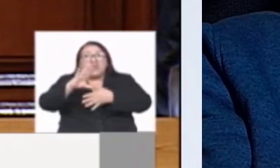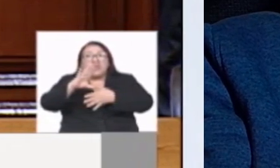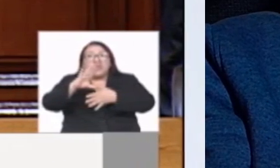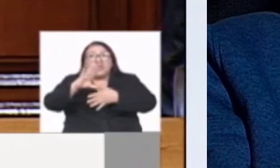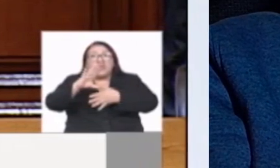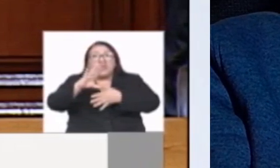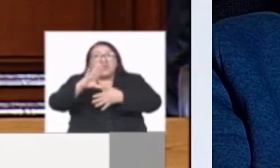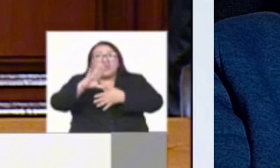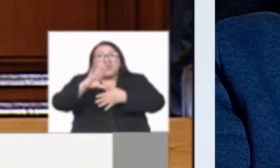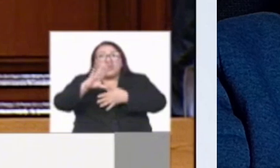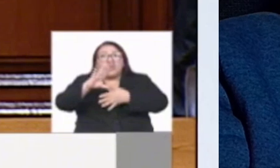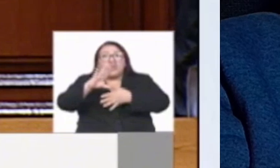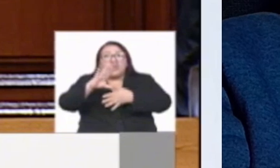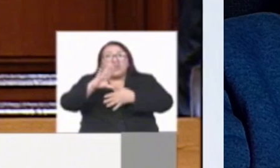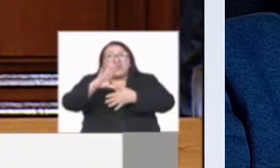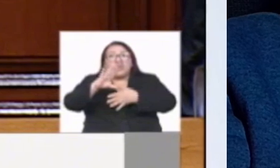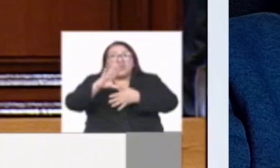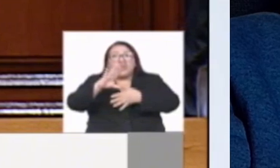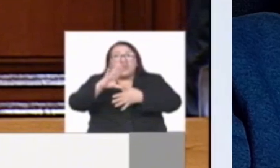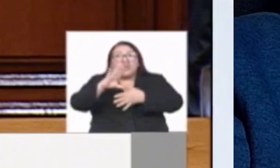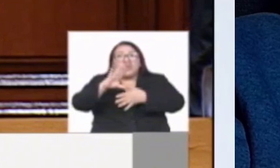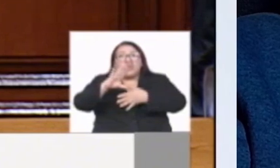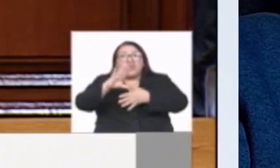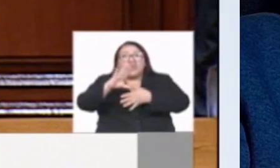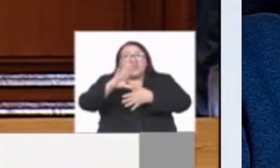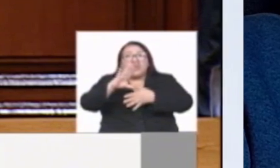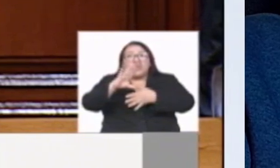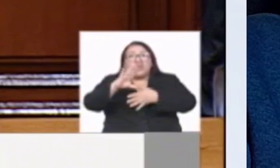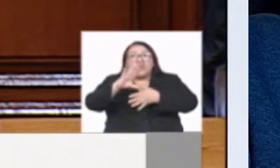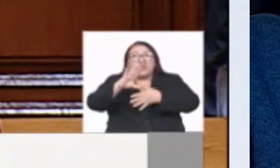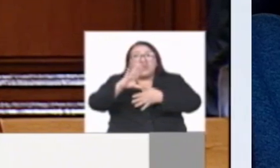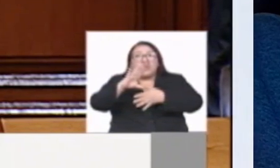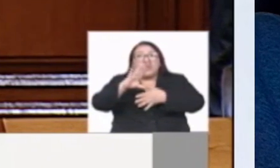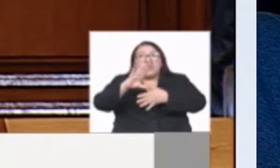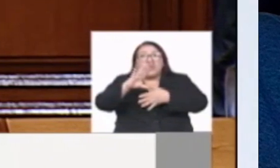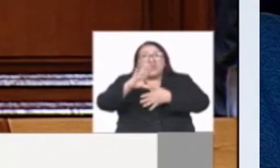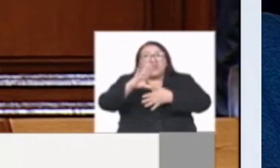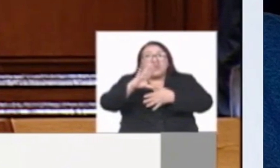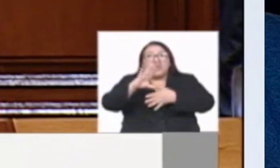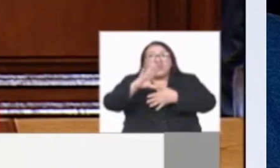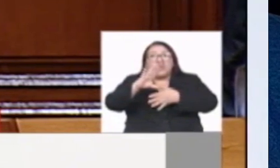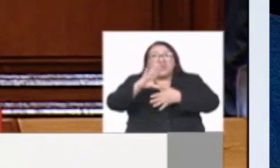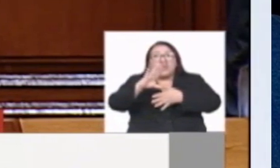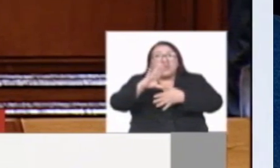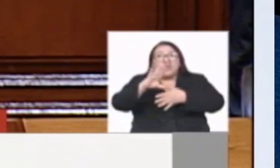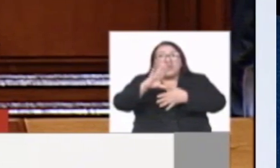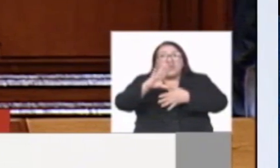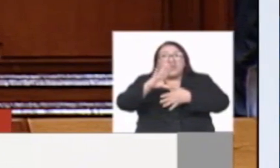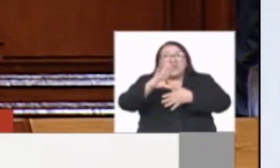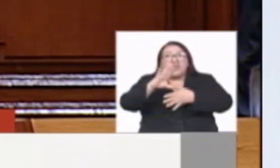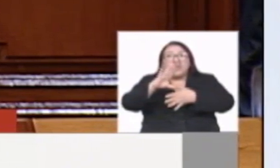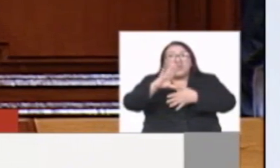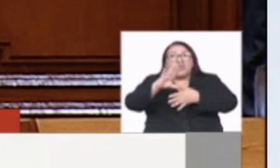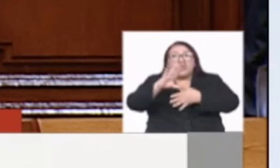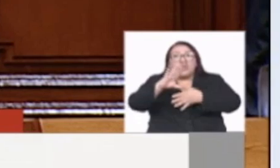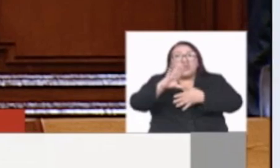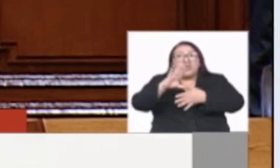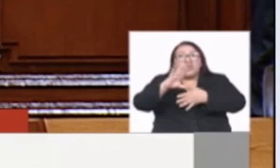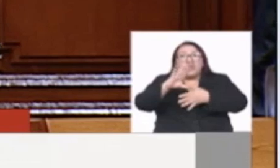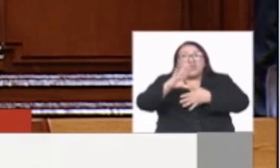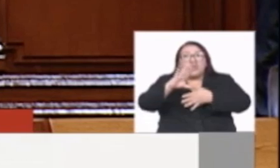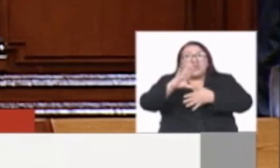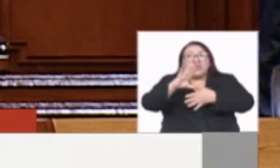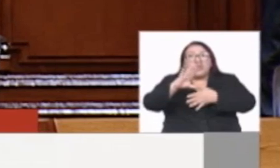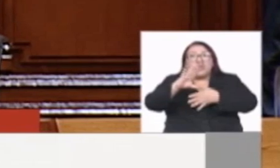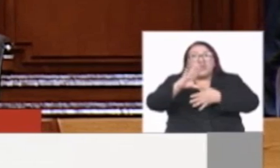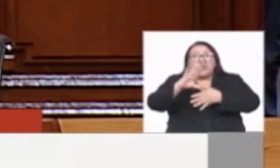nos muestra las últimas votaciones desde Mari Carmen Alba hasta el actual presidente del Congreso,